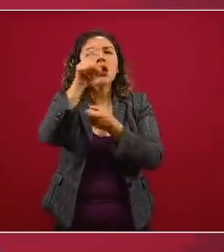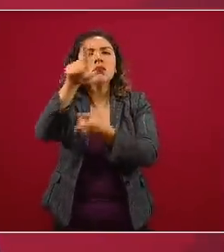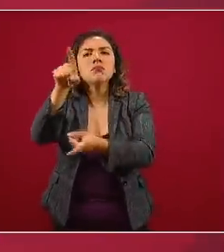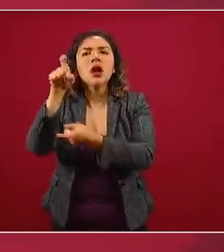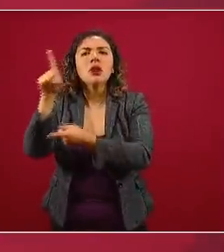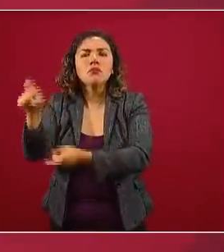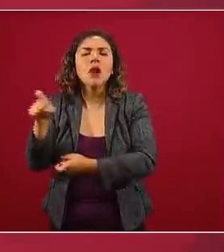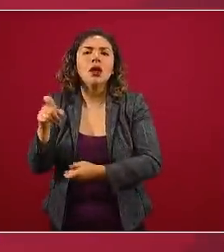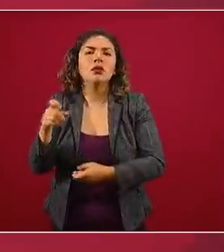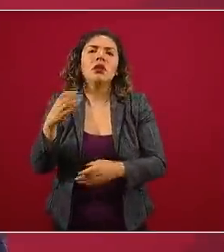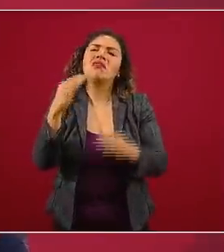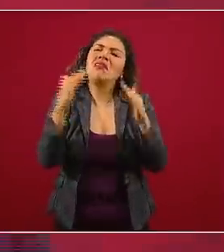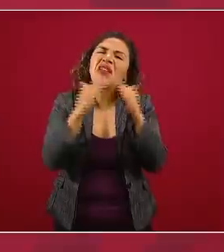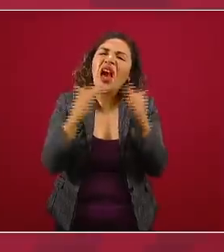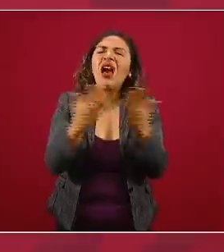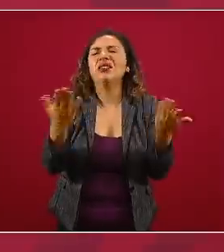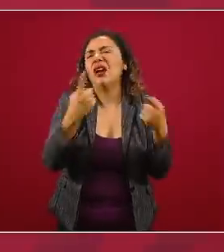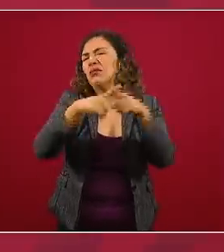a nosotros